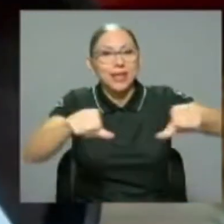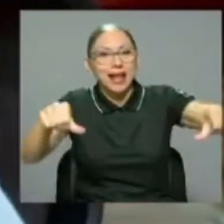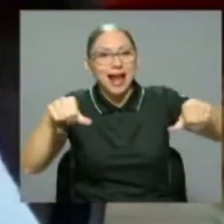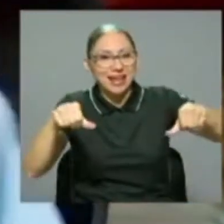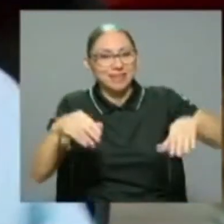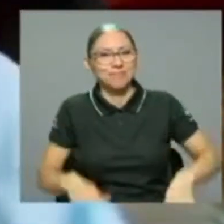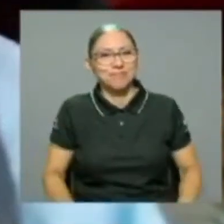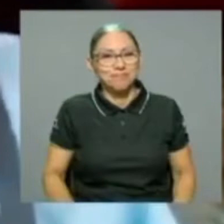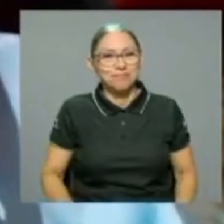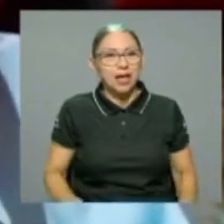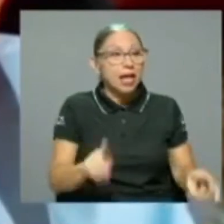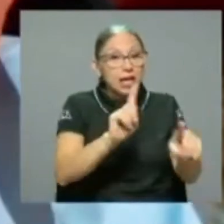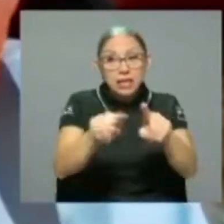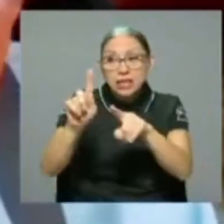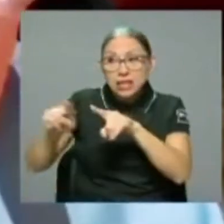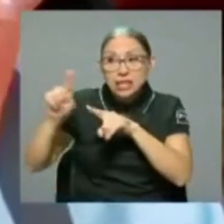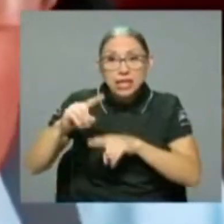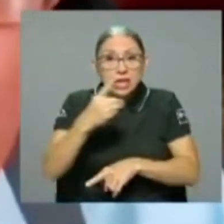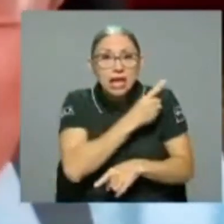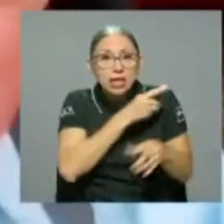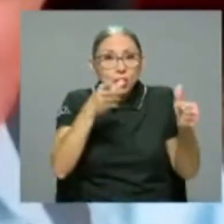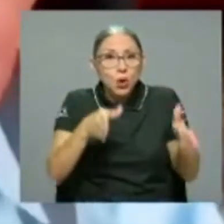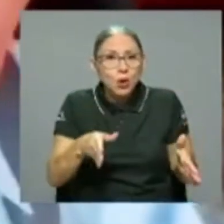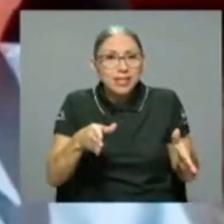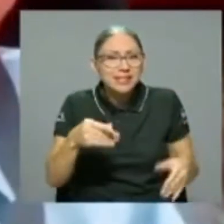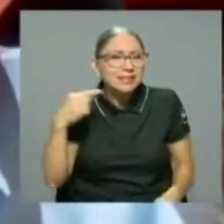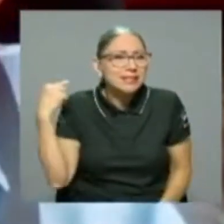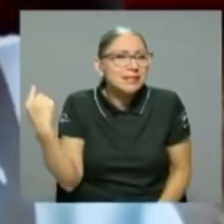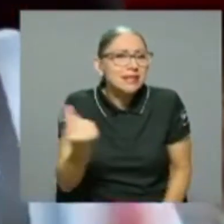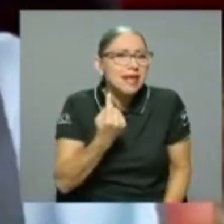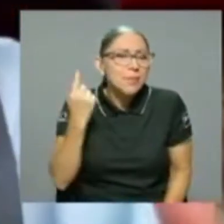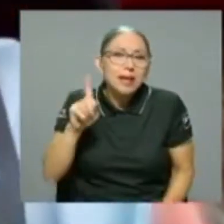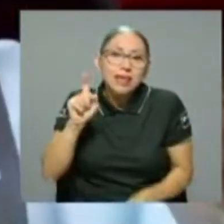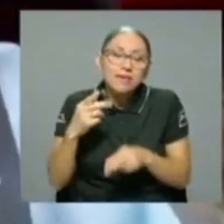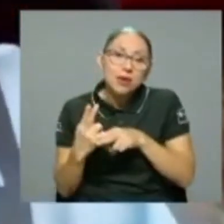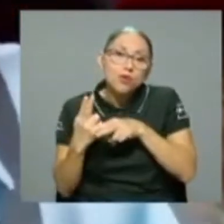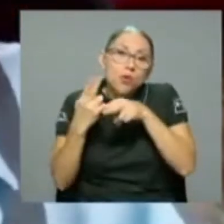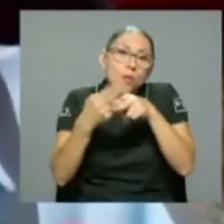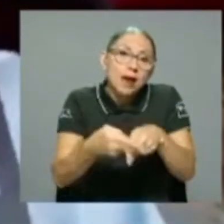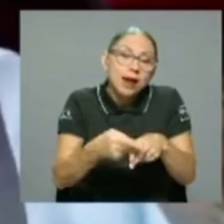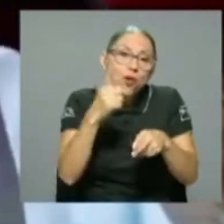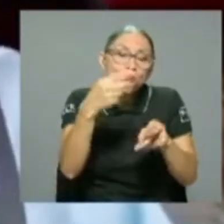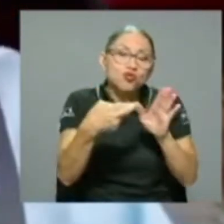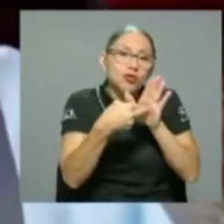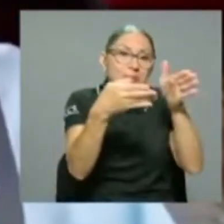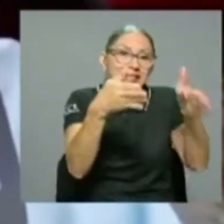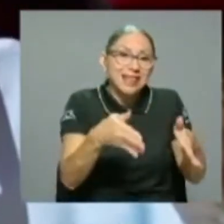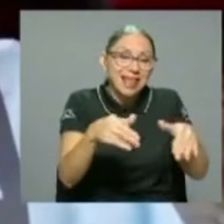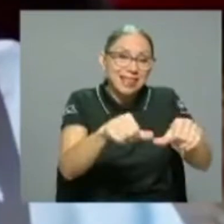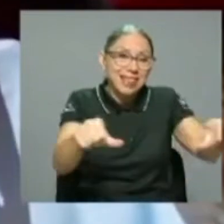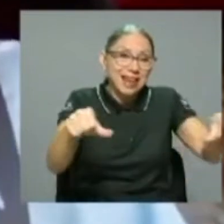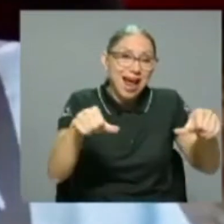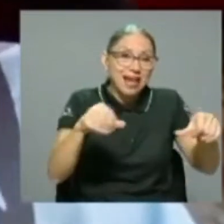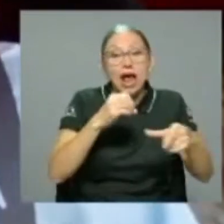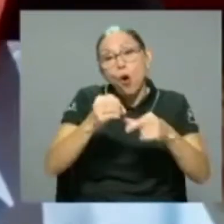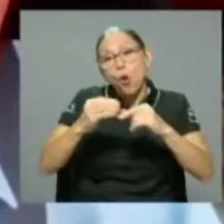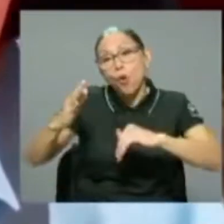directores, siempre que había que nombrar a un representante del área o de la facultad en un organismo